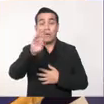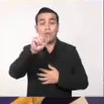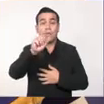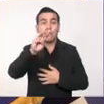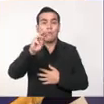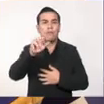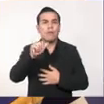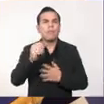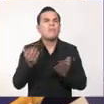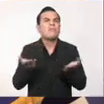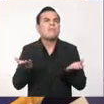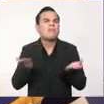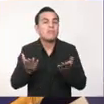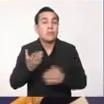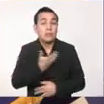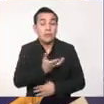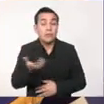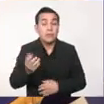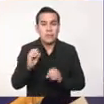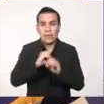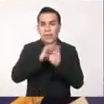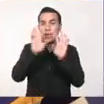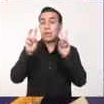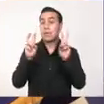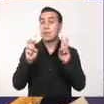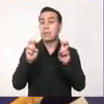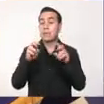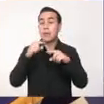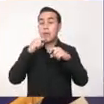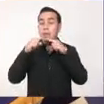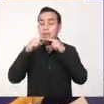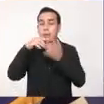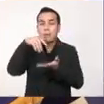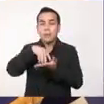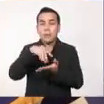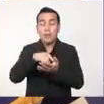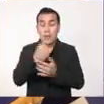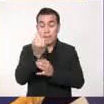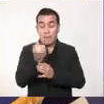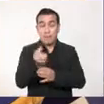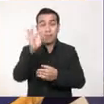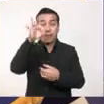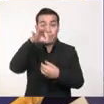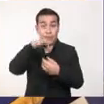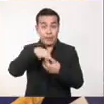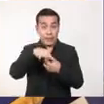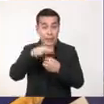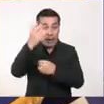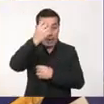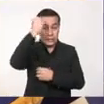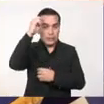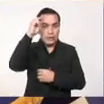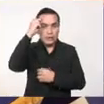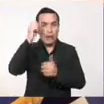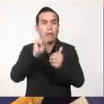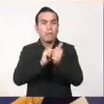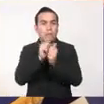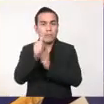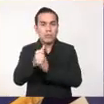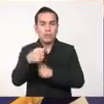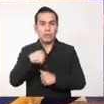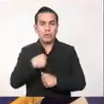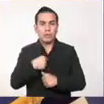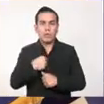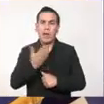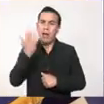era lo que todos entendemos por la democracia. El que gana, gana. Yo incluso subí un video